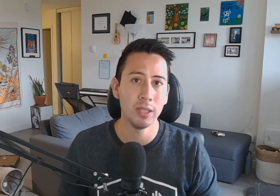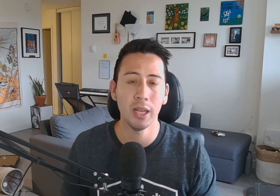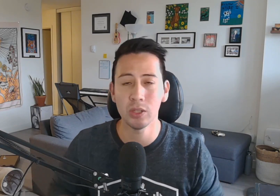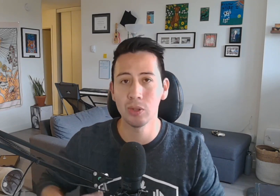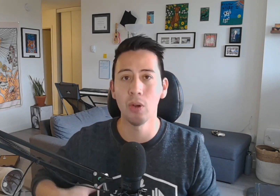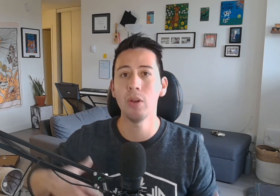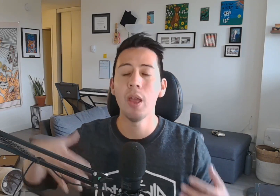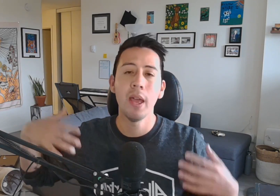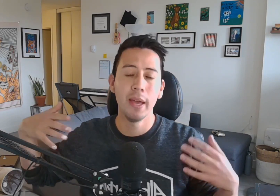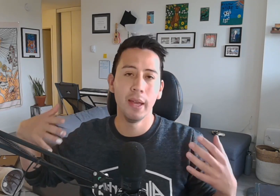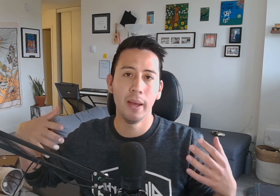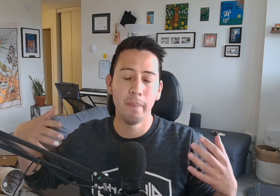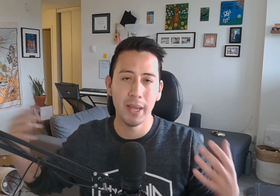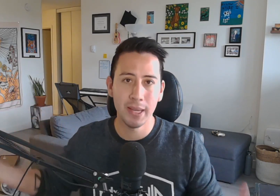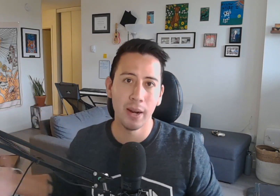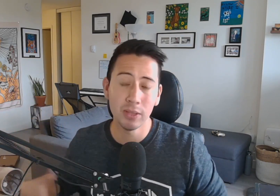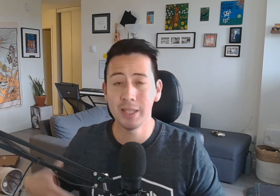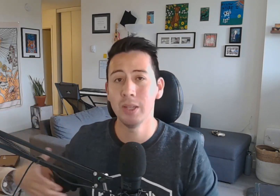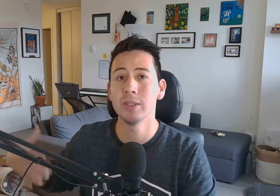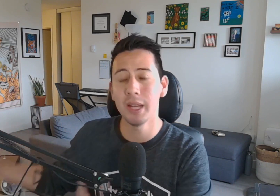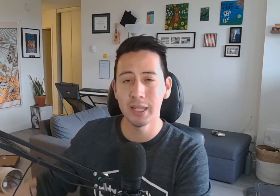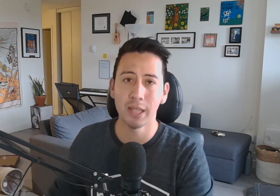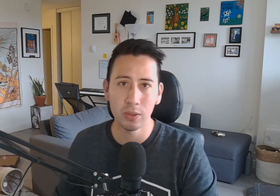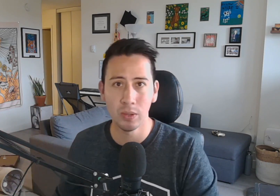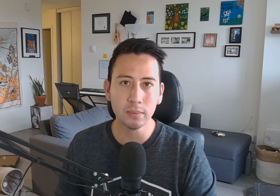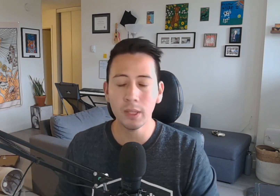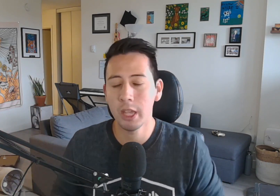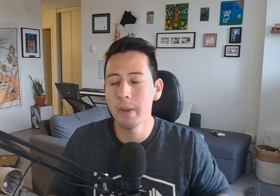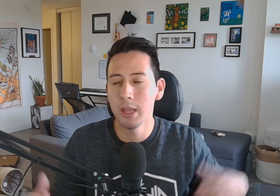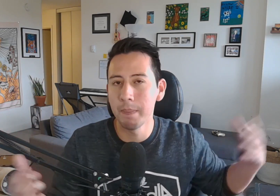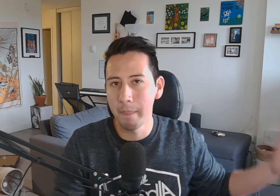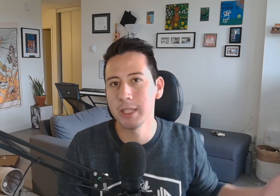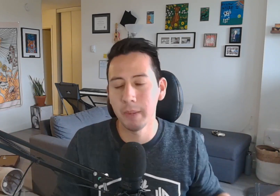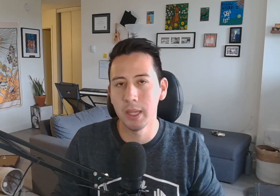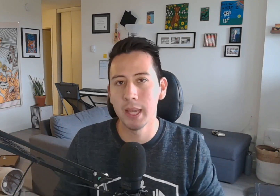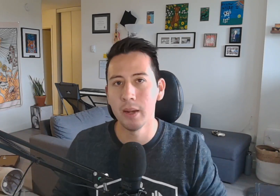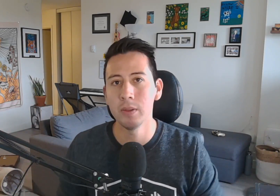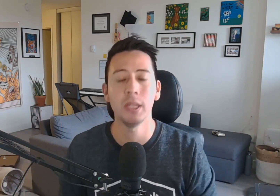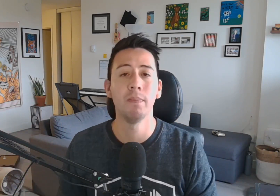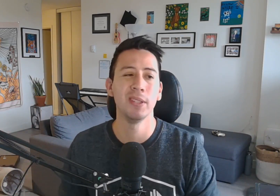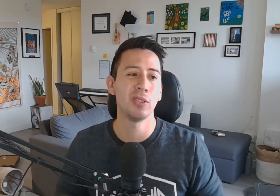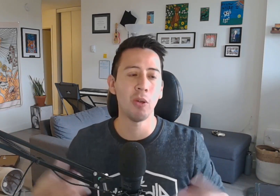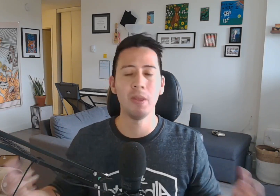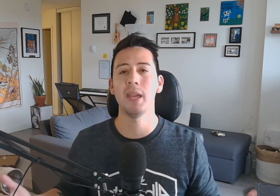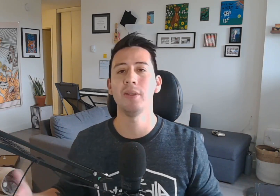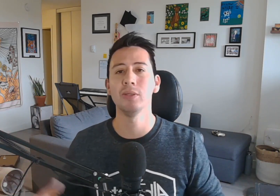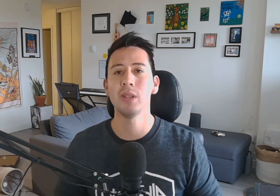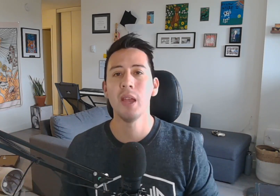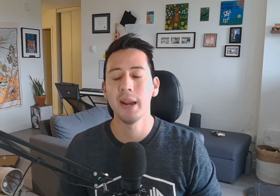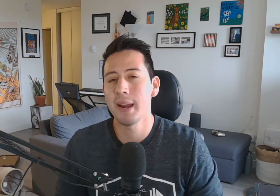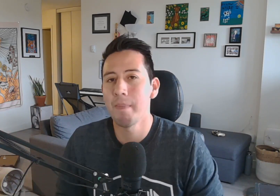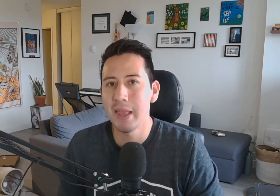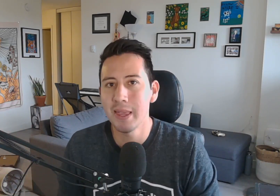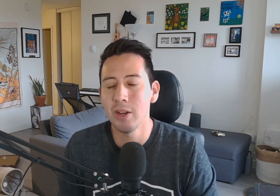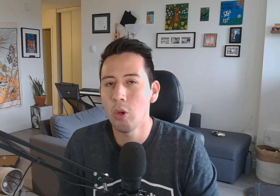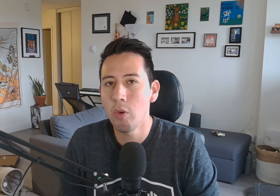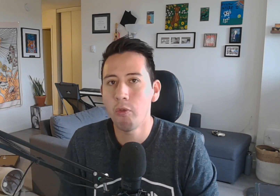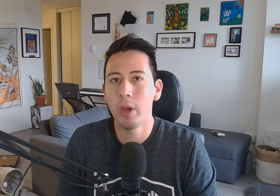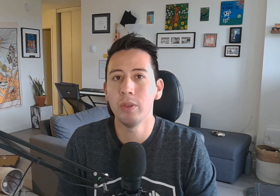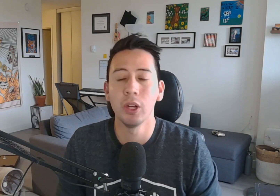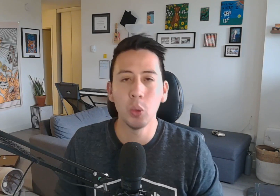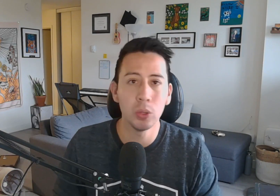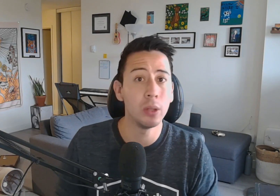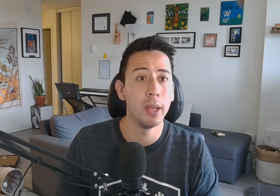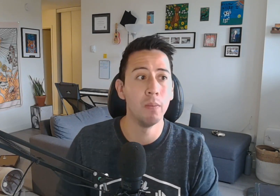Yaritza esencia son mexicanos nacidos en Estados Unidos que vienen de papás mexicanos y pues estos comentarios realmente no